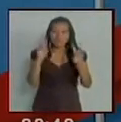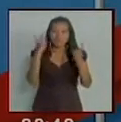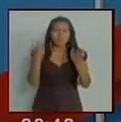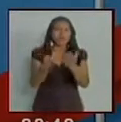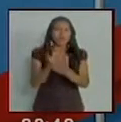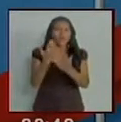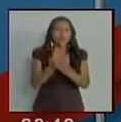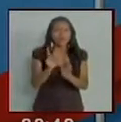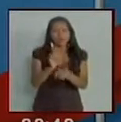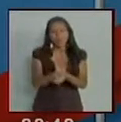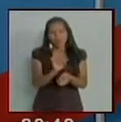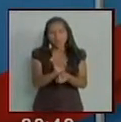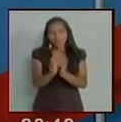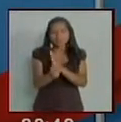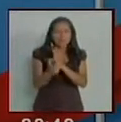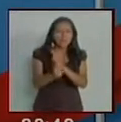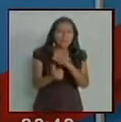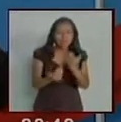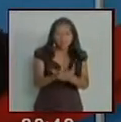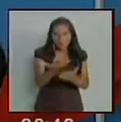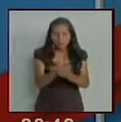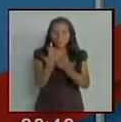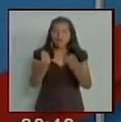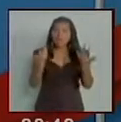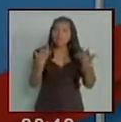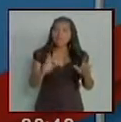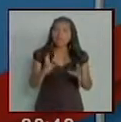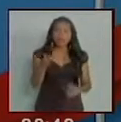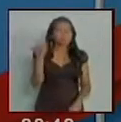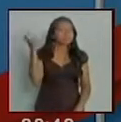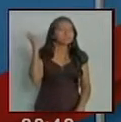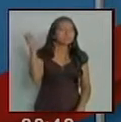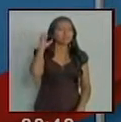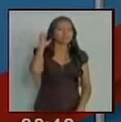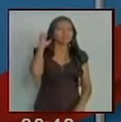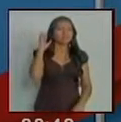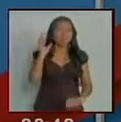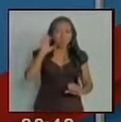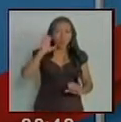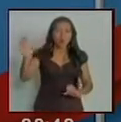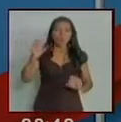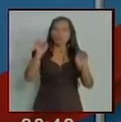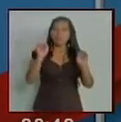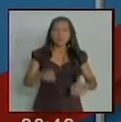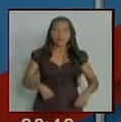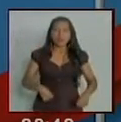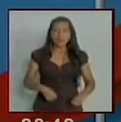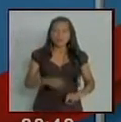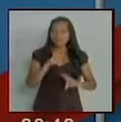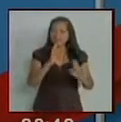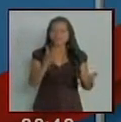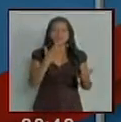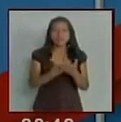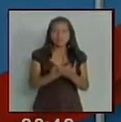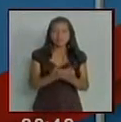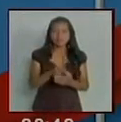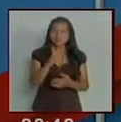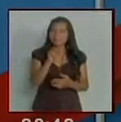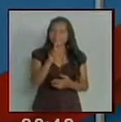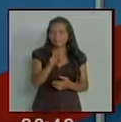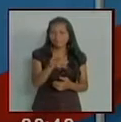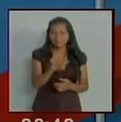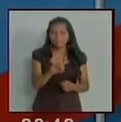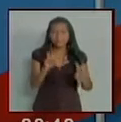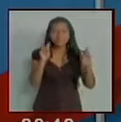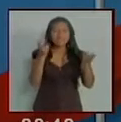avances de la ciencia y nos gusta decir, ahora ya hay implante coclear, y pensamos que estamos solucionando todos los casos y no es así. La